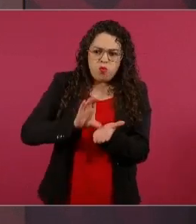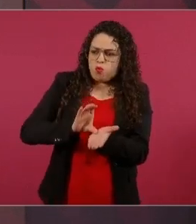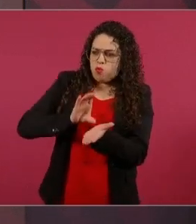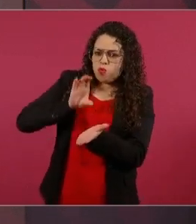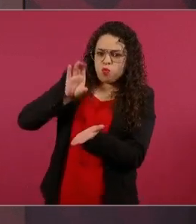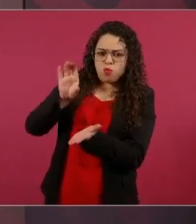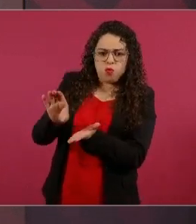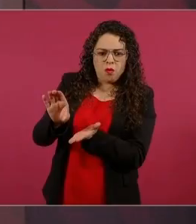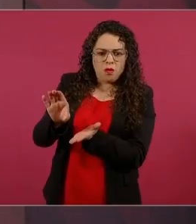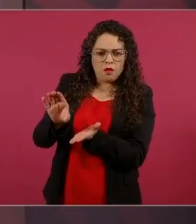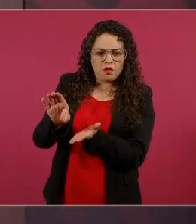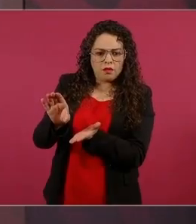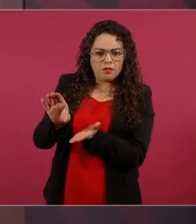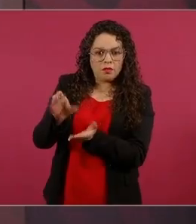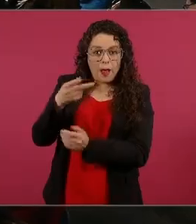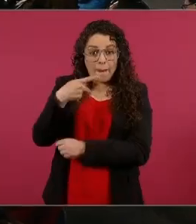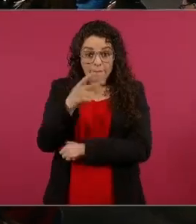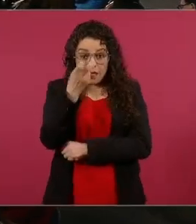la agenda